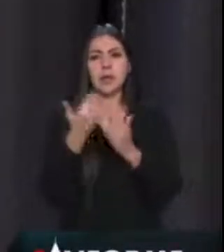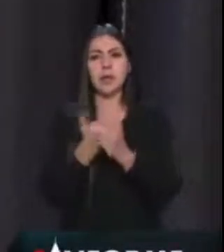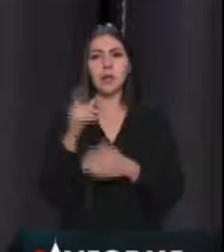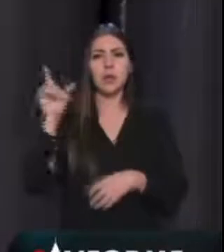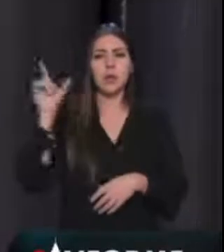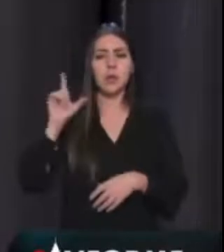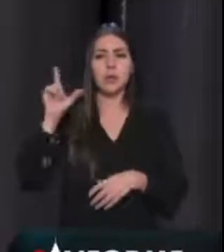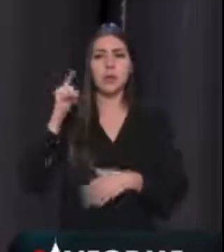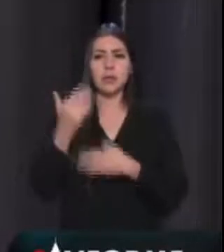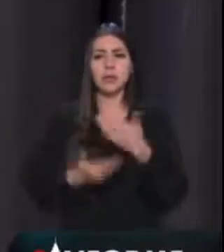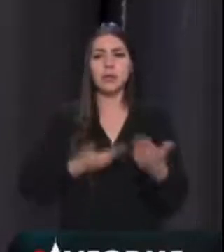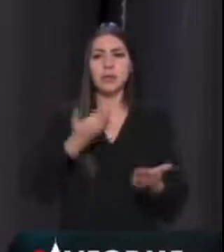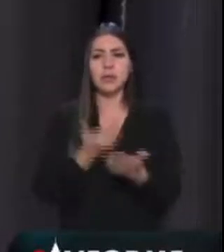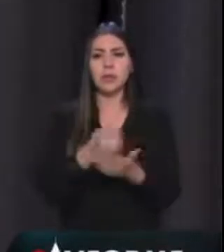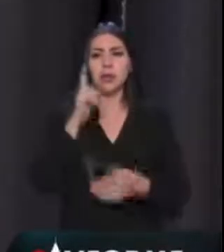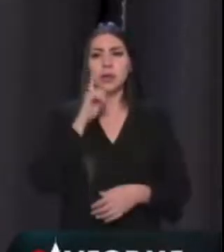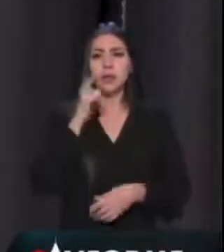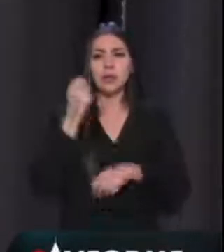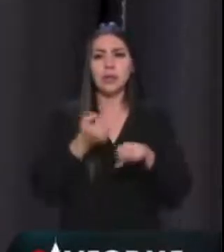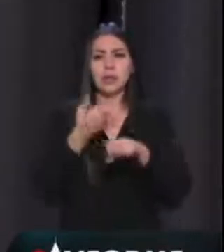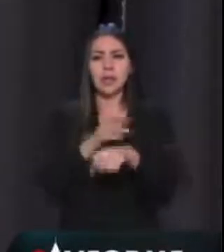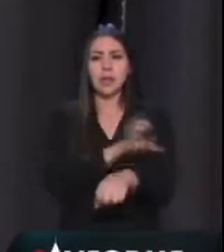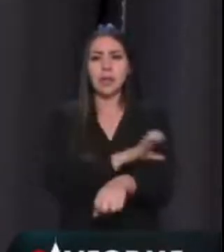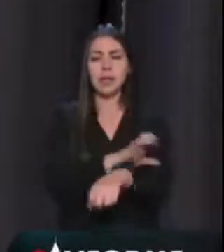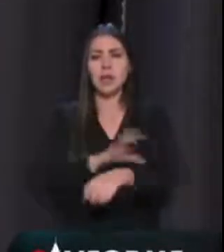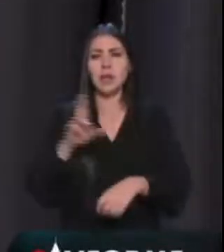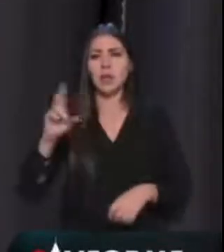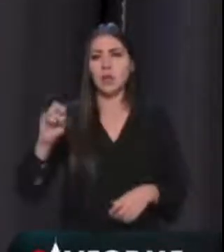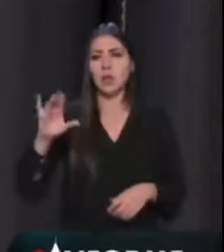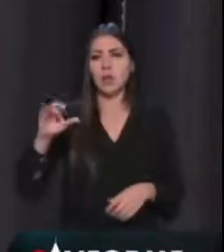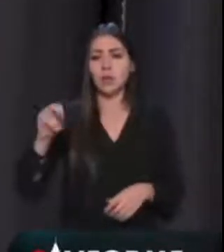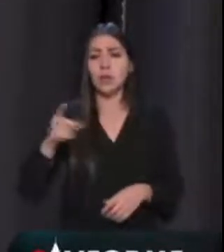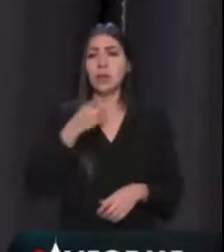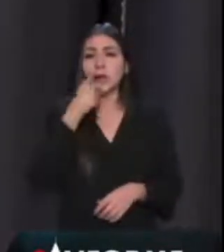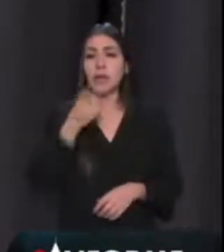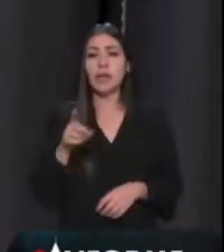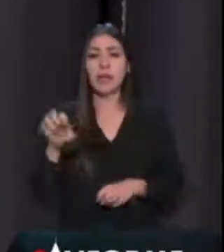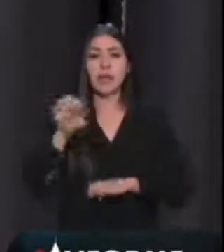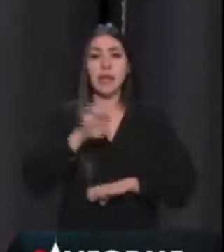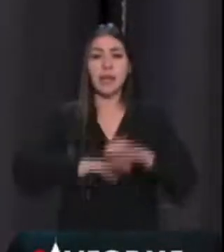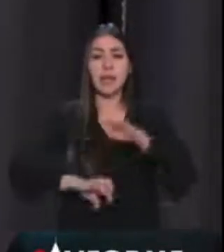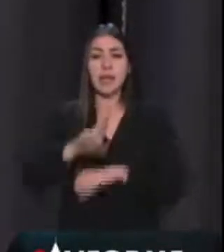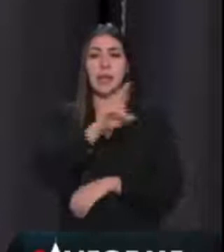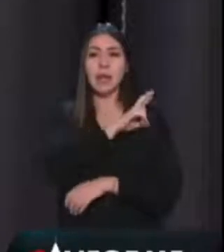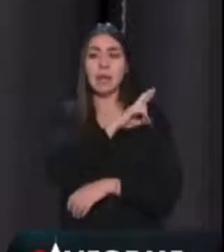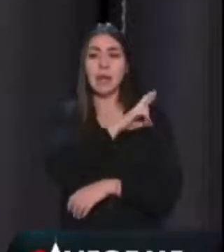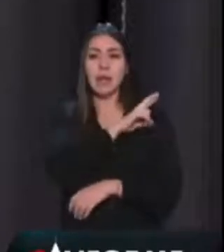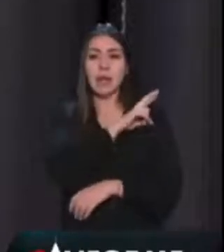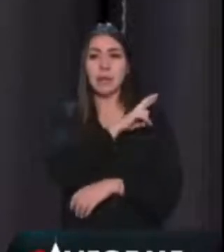lunes, Rocío Nale, cuando ya los privados están generando el